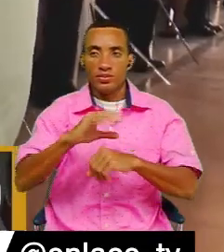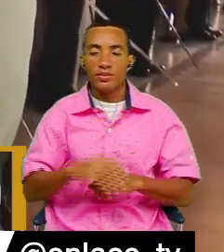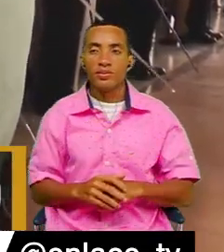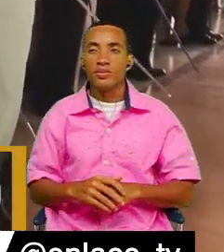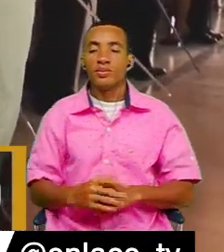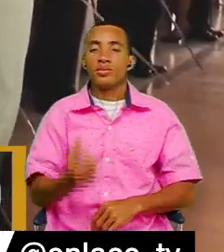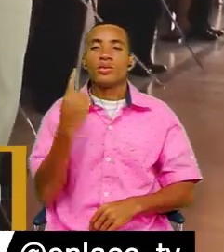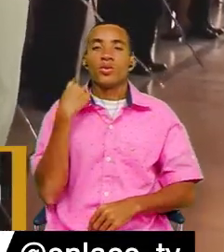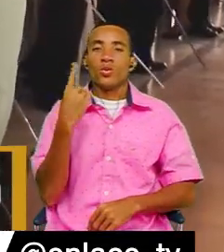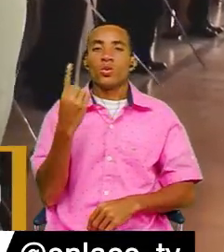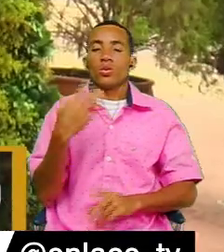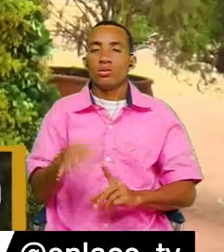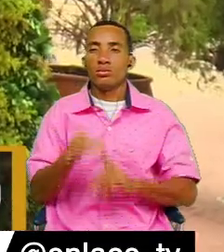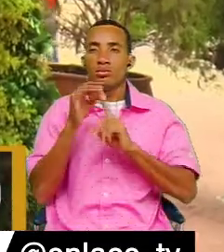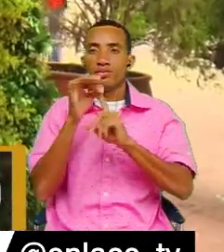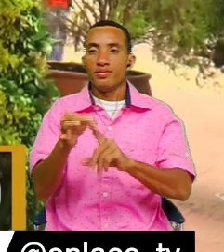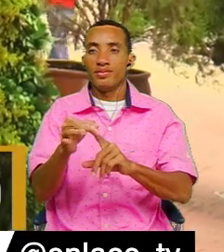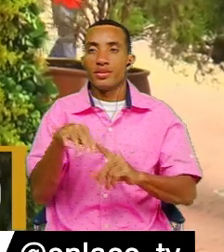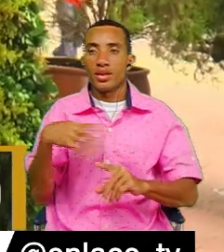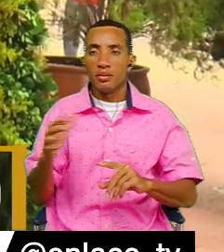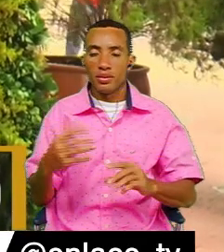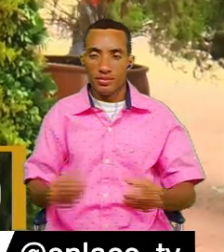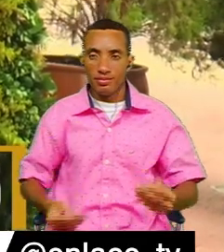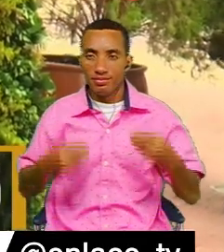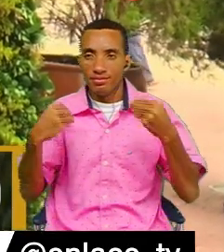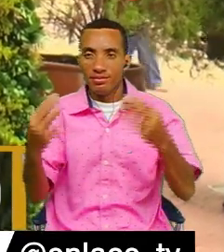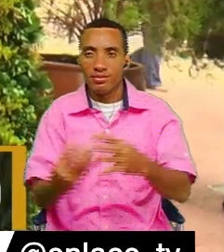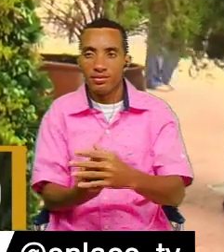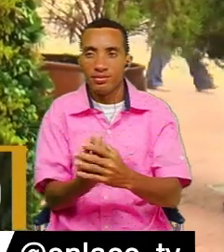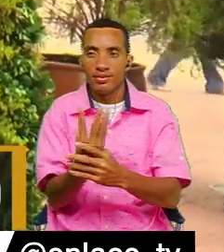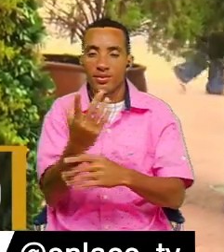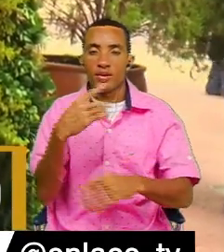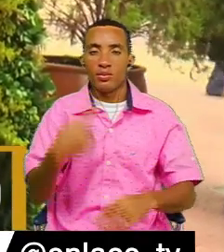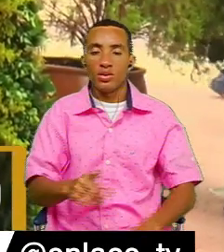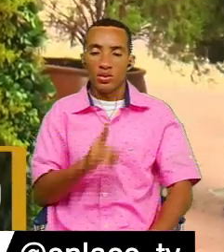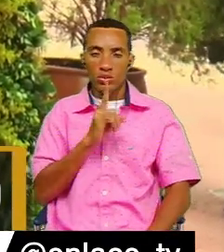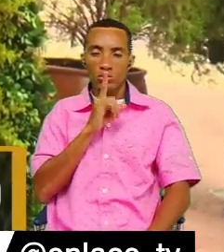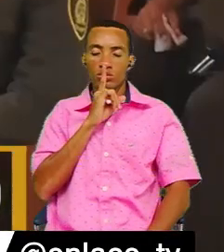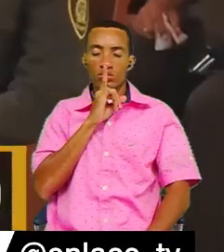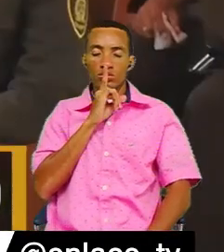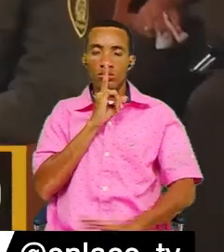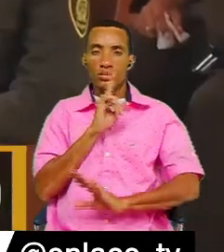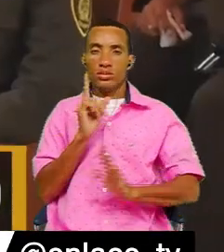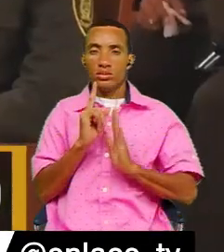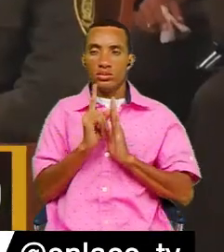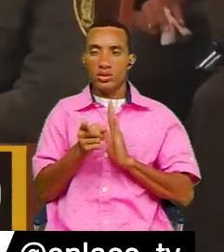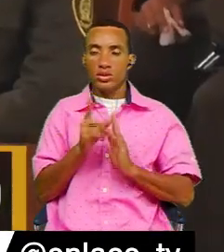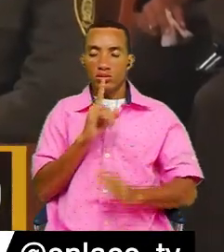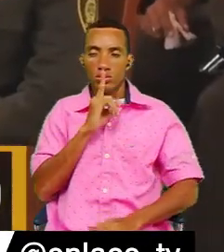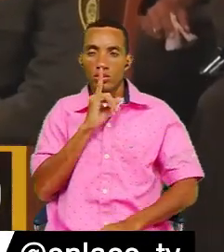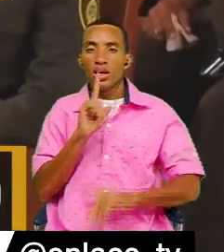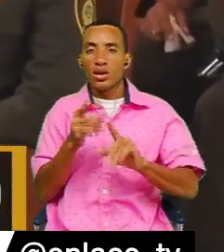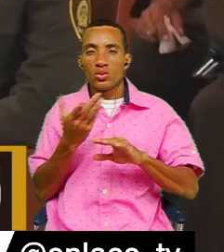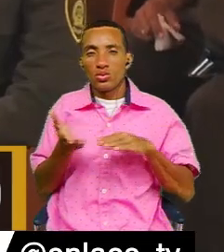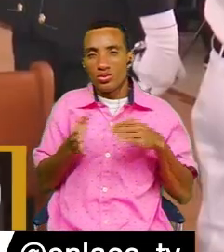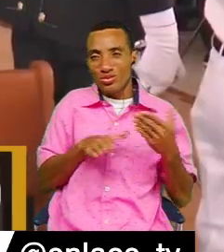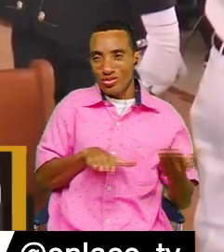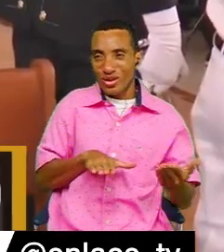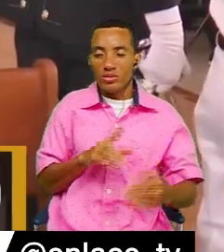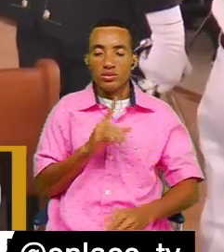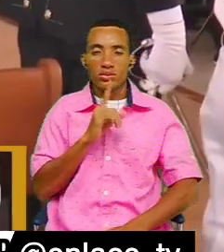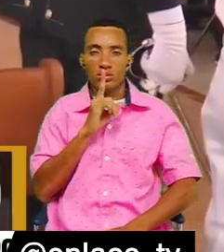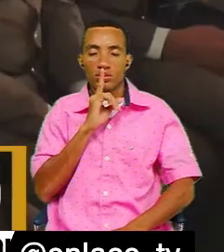significativos momentos de este Tedeum fue la entrega floral y el minuto de silencio vivido en el lugar en honor a seres queridos de la institución ahora ausentes.